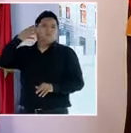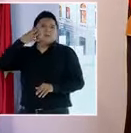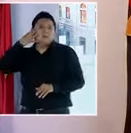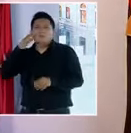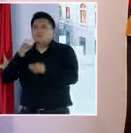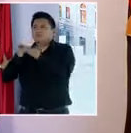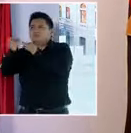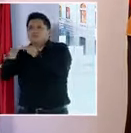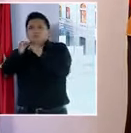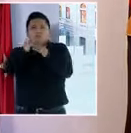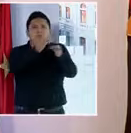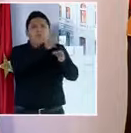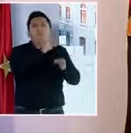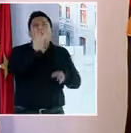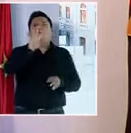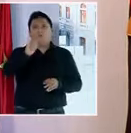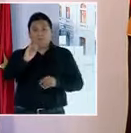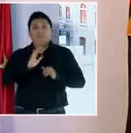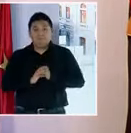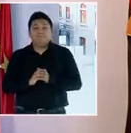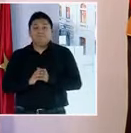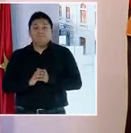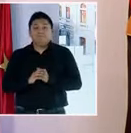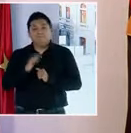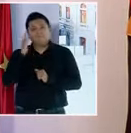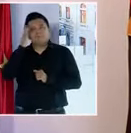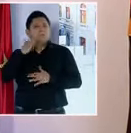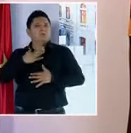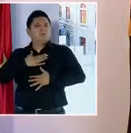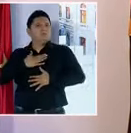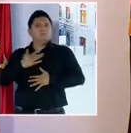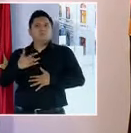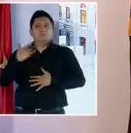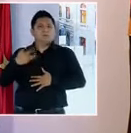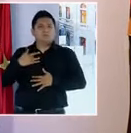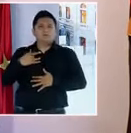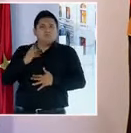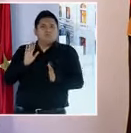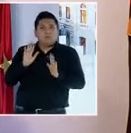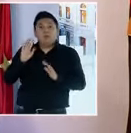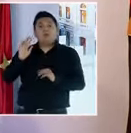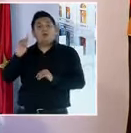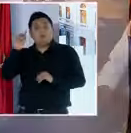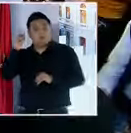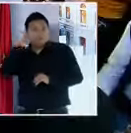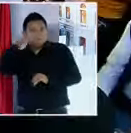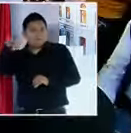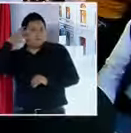del departamento, o norte santandereanos por adopción.